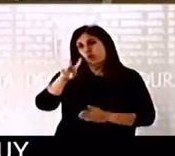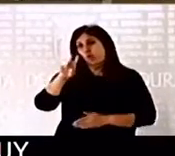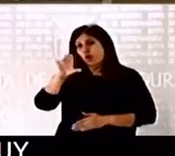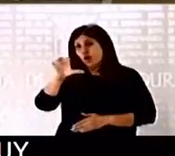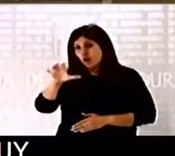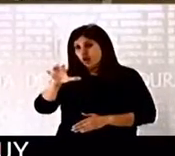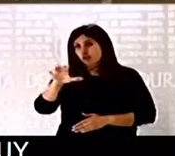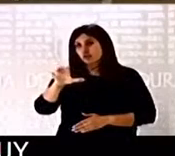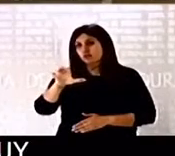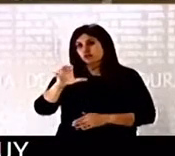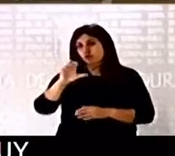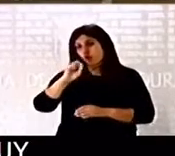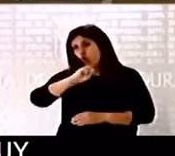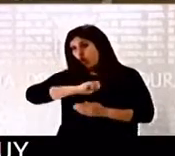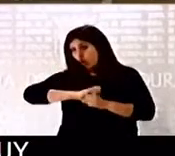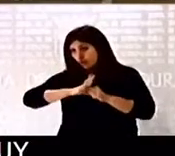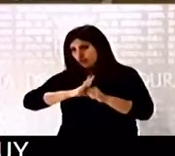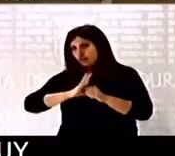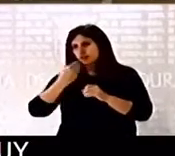UE COVID.